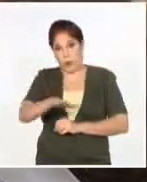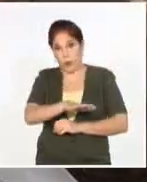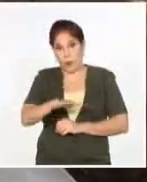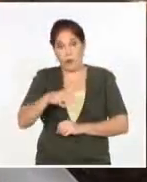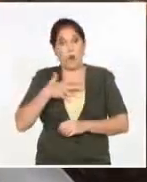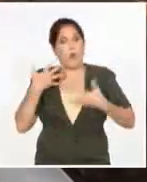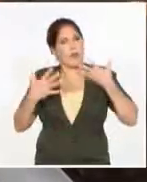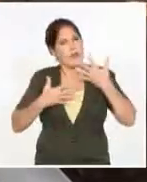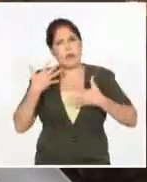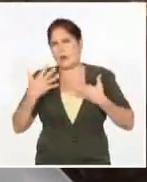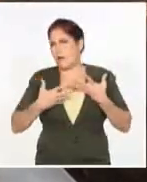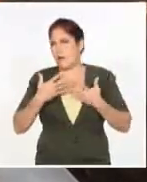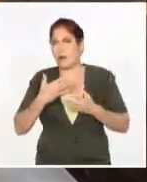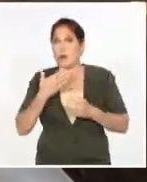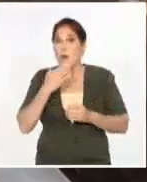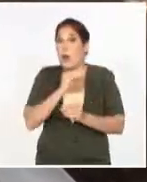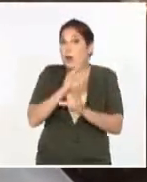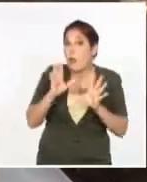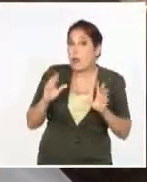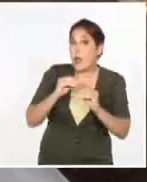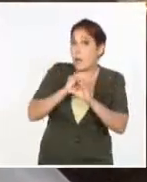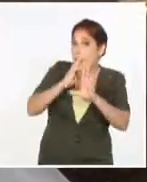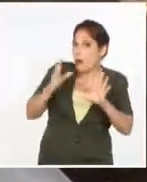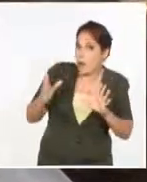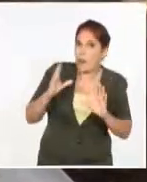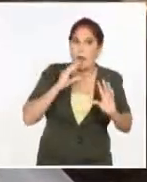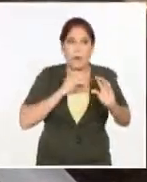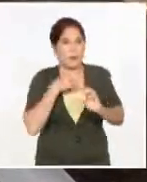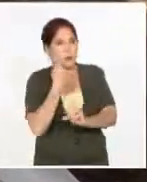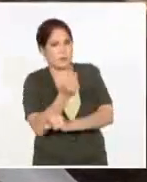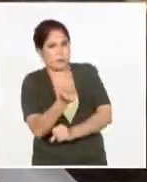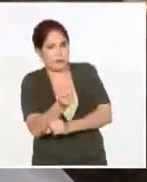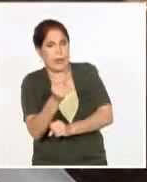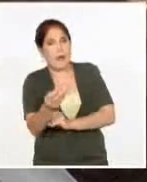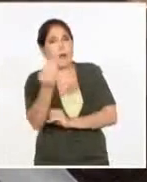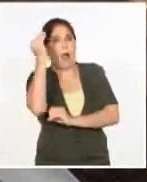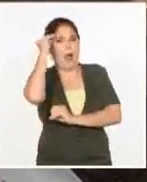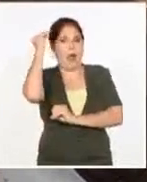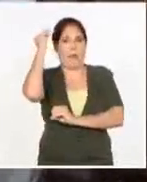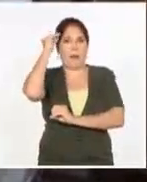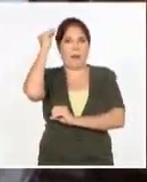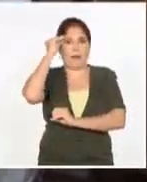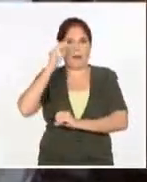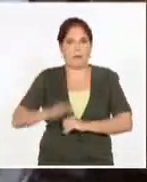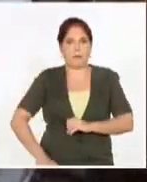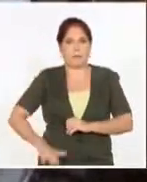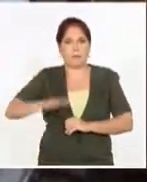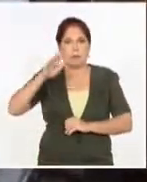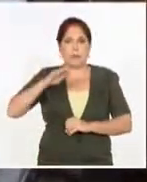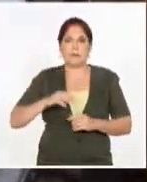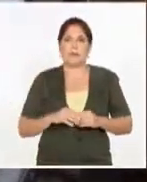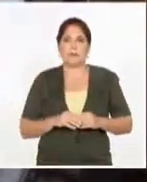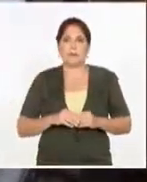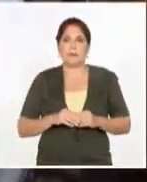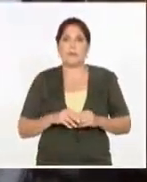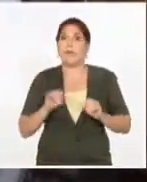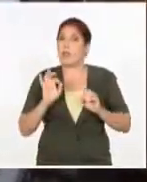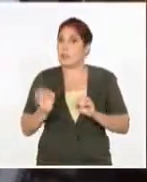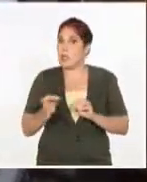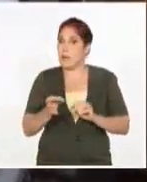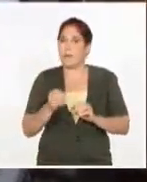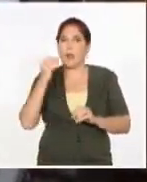eso de que yo sé que los voy a enseñar, de que ellos van a aprender, de que ellos van a llevarse